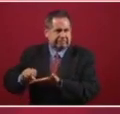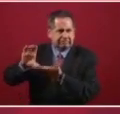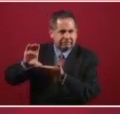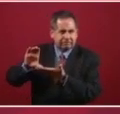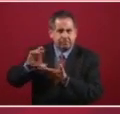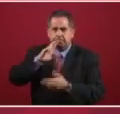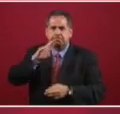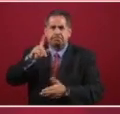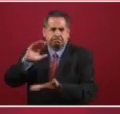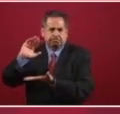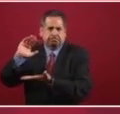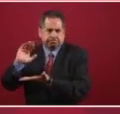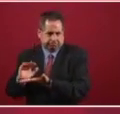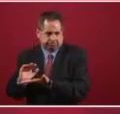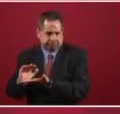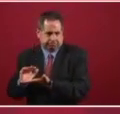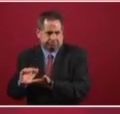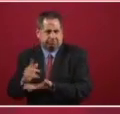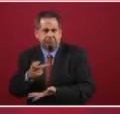tanto?